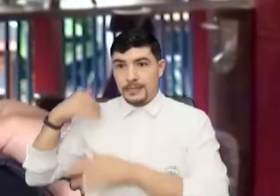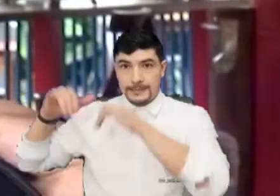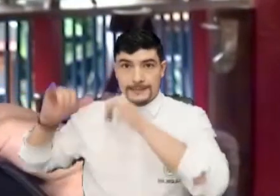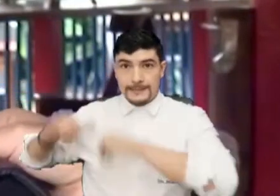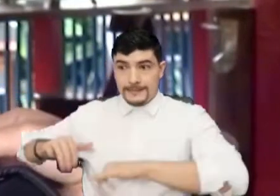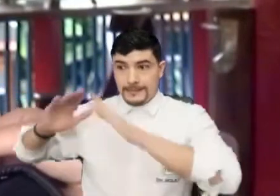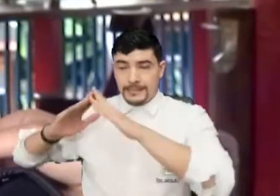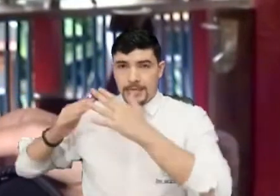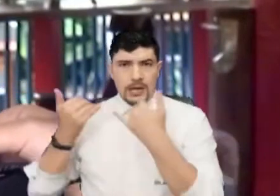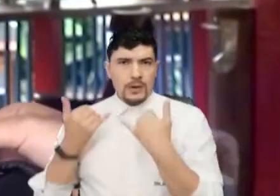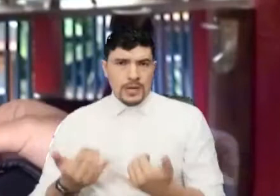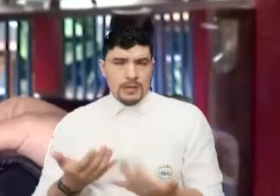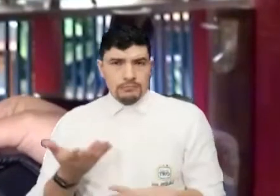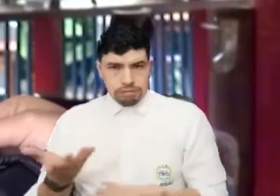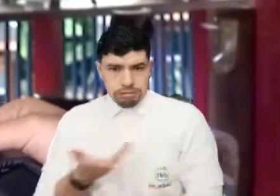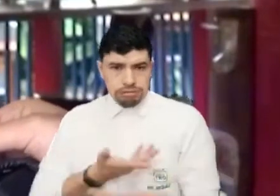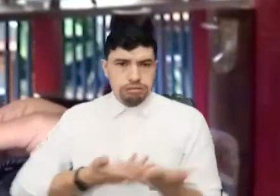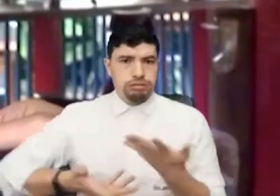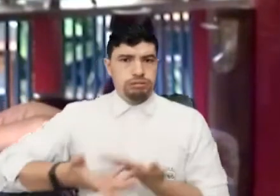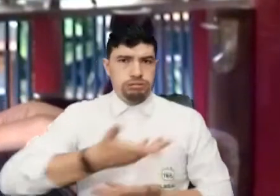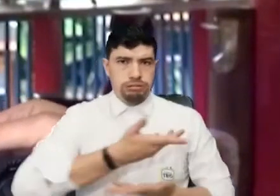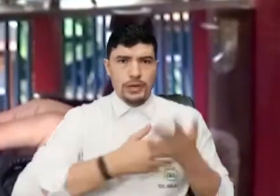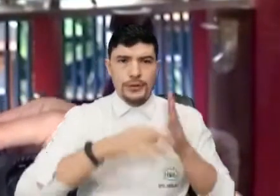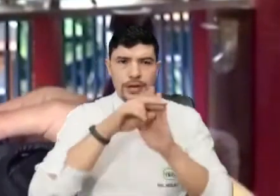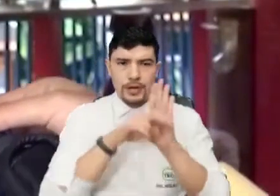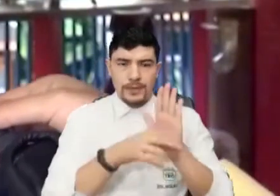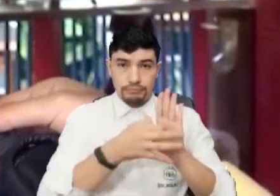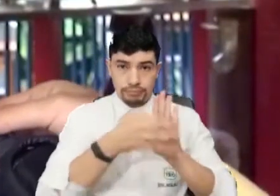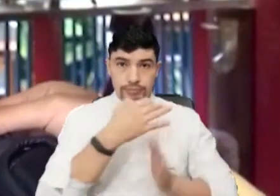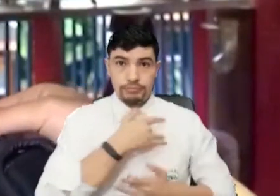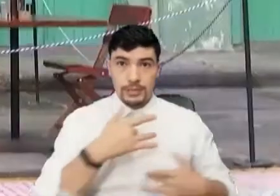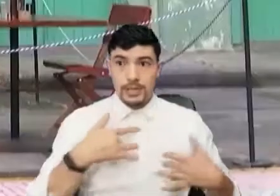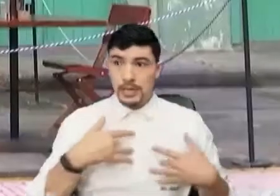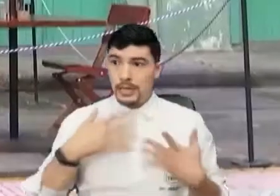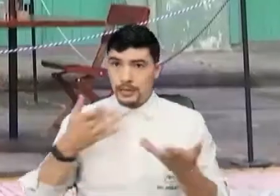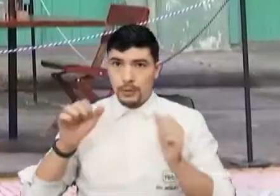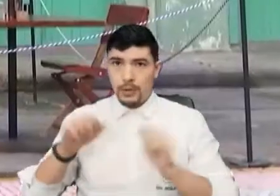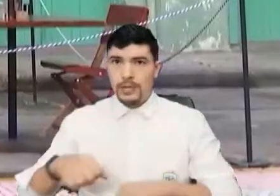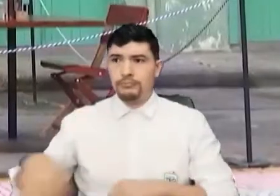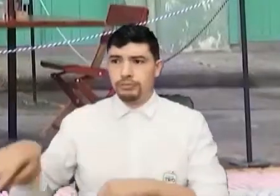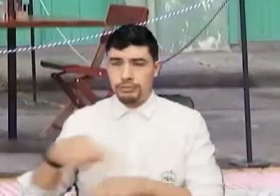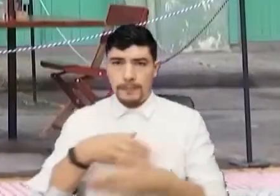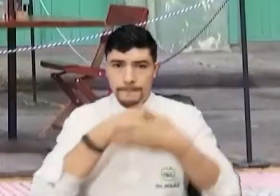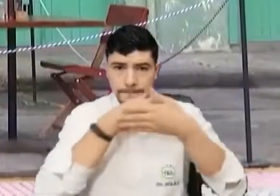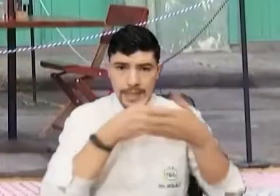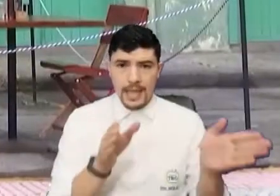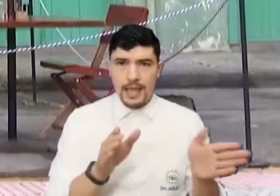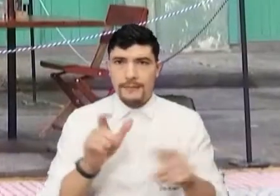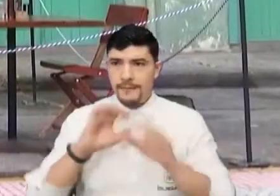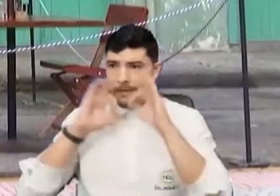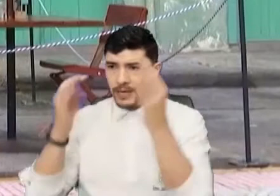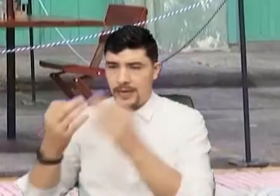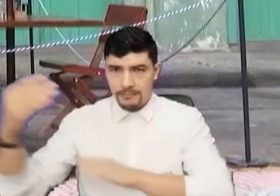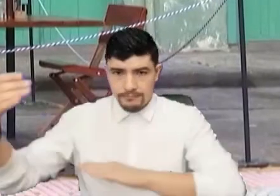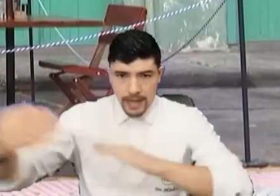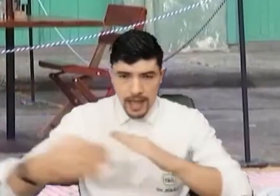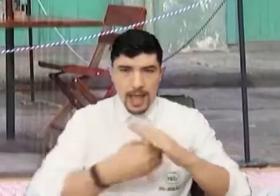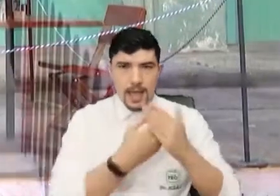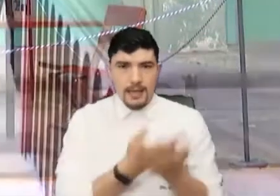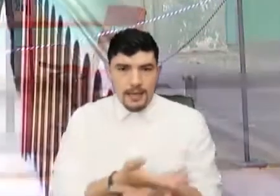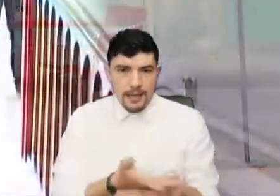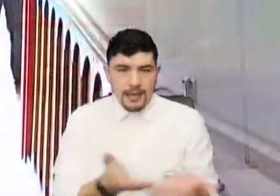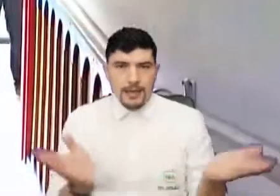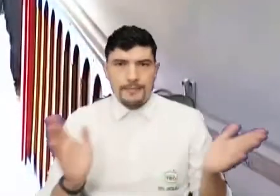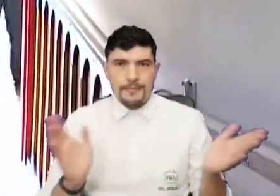disfrutar en familia es algo que nos va tanto a llenar el alma como a llenar el corazón los cafés de mayor tradición fueron los primeros en abrir